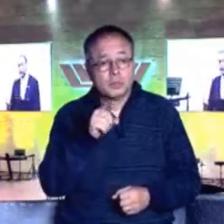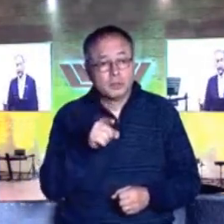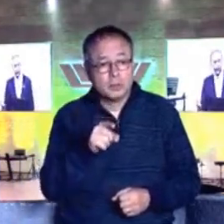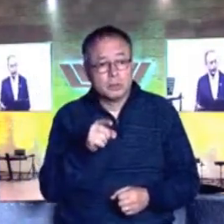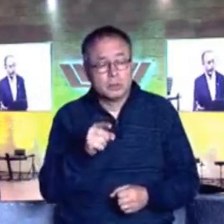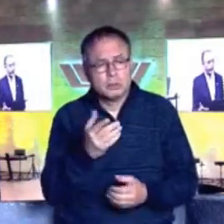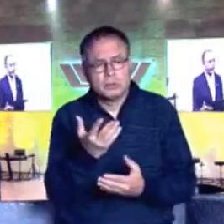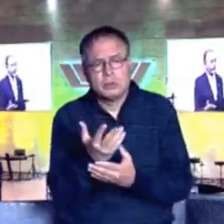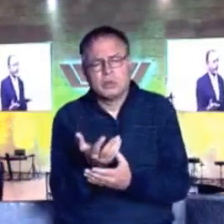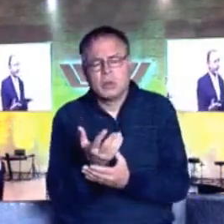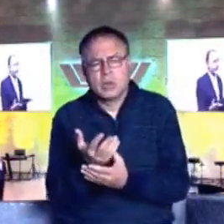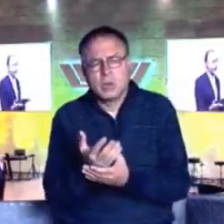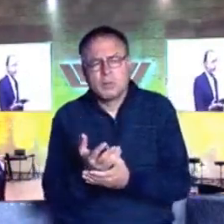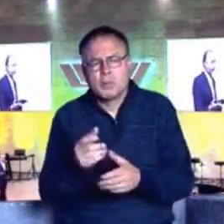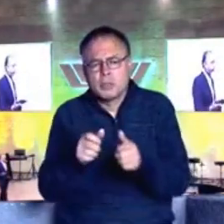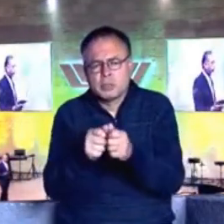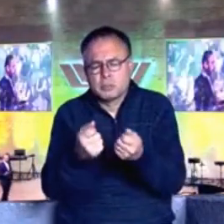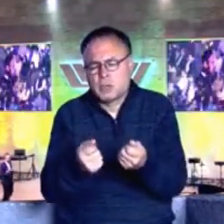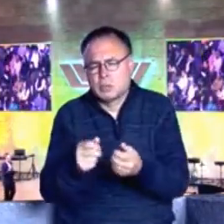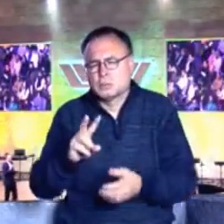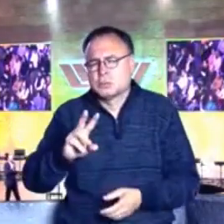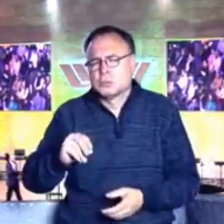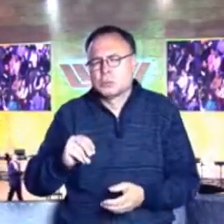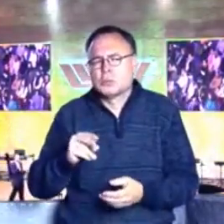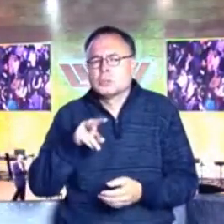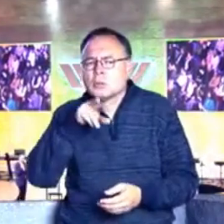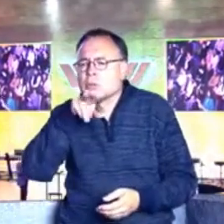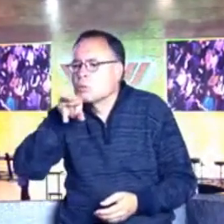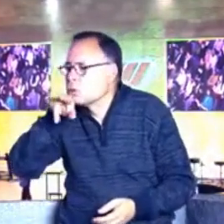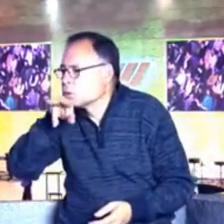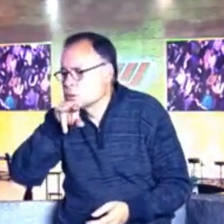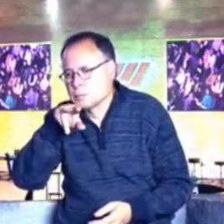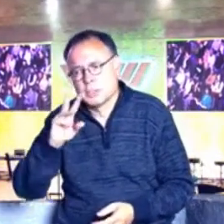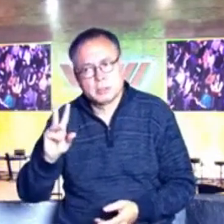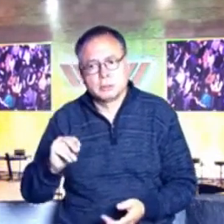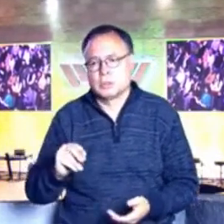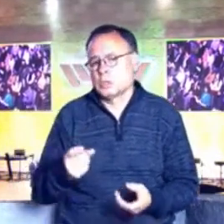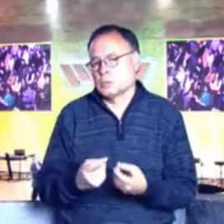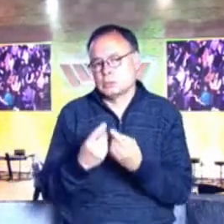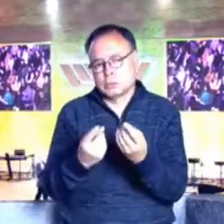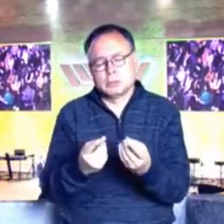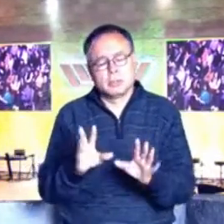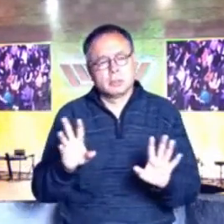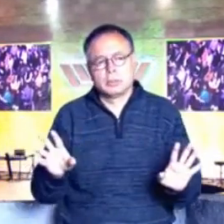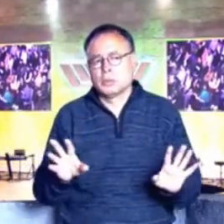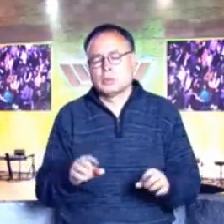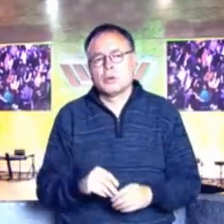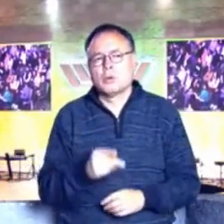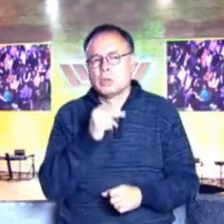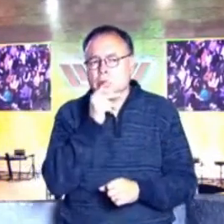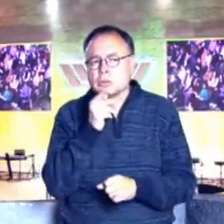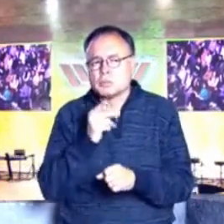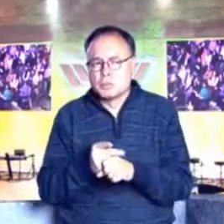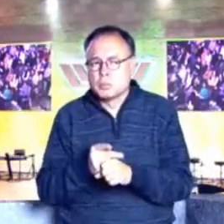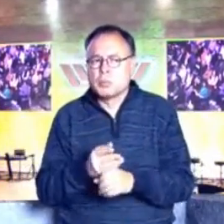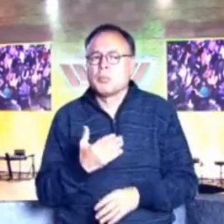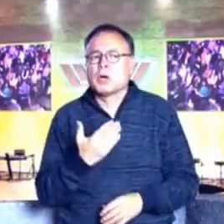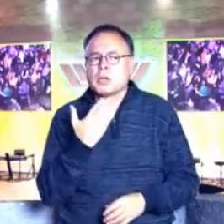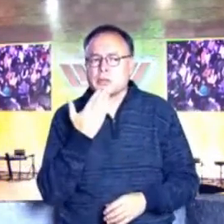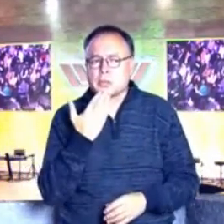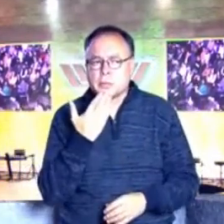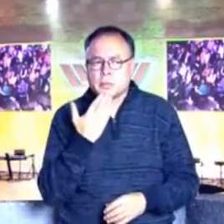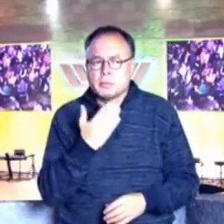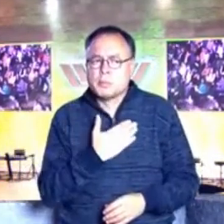una serpiente porque él es un padre tan bueno que le sabe dar buenas cosas a sus hijos él está